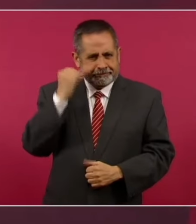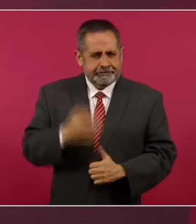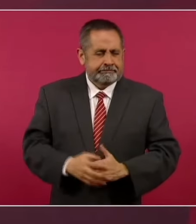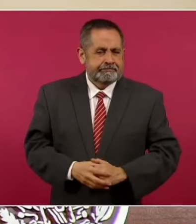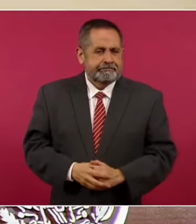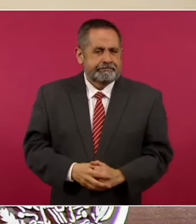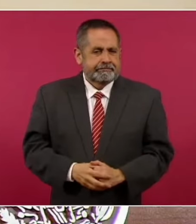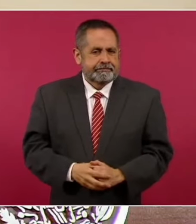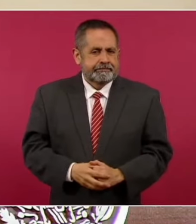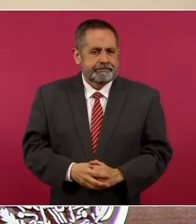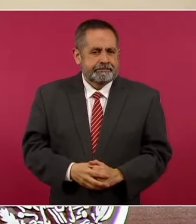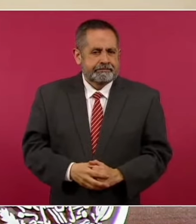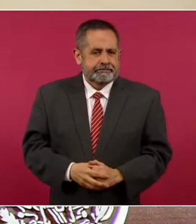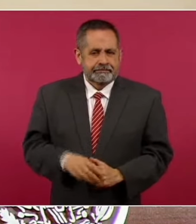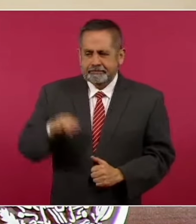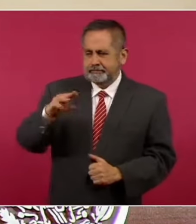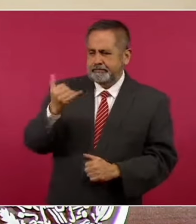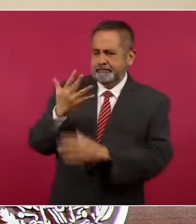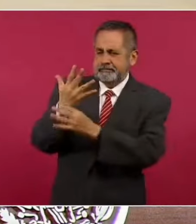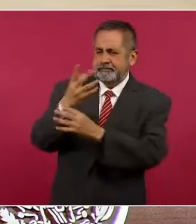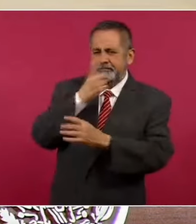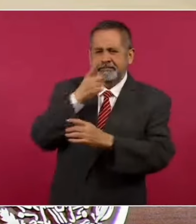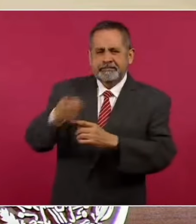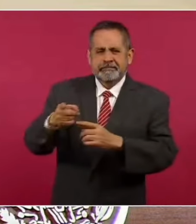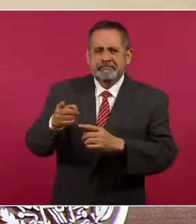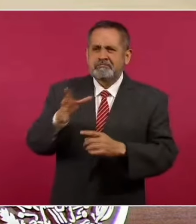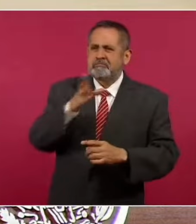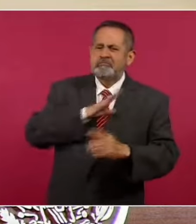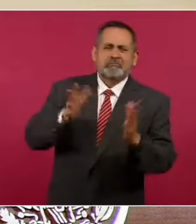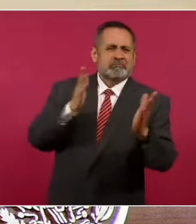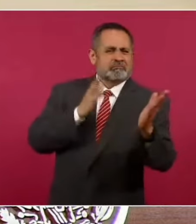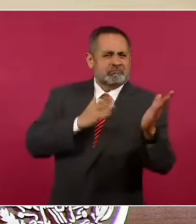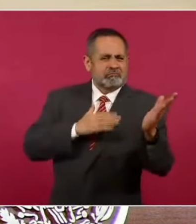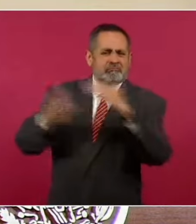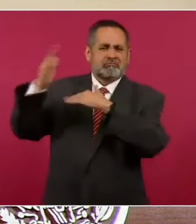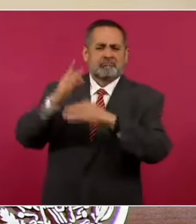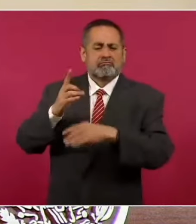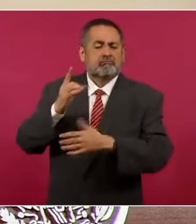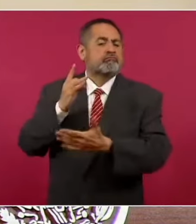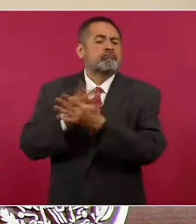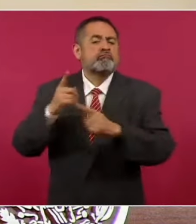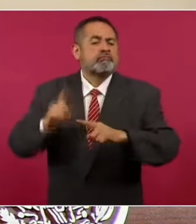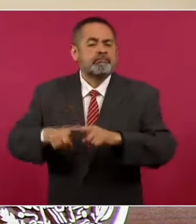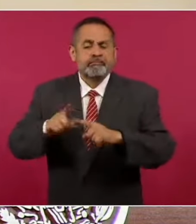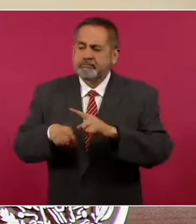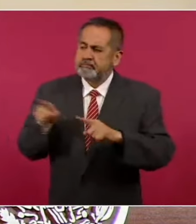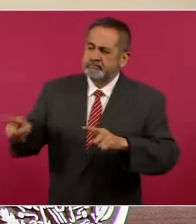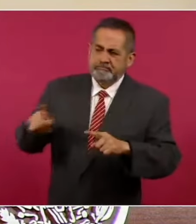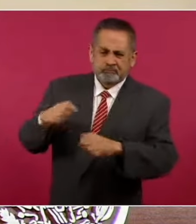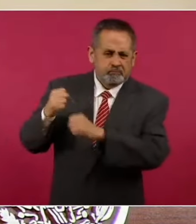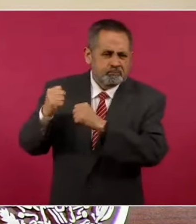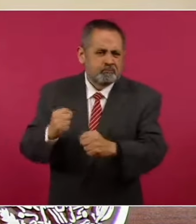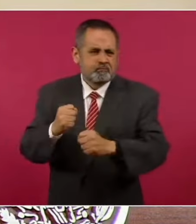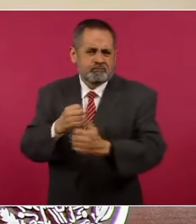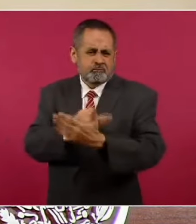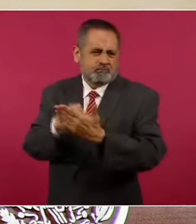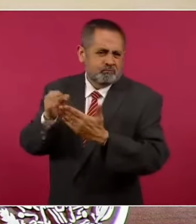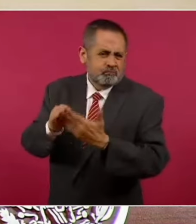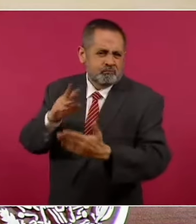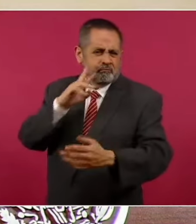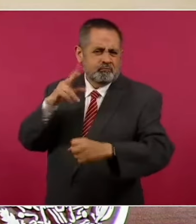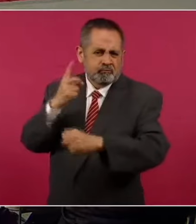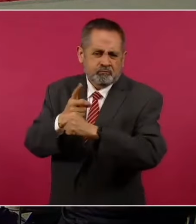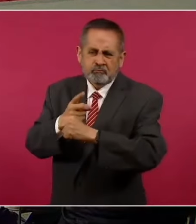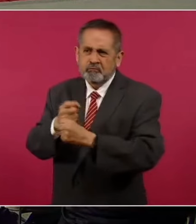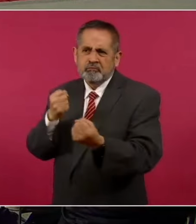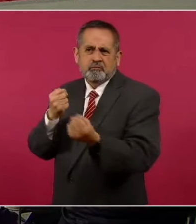Loolal. Dirían los mayas, es una obra colosal que solo la fuerza, la voluntad y la pasión de un hombre harán posible